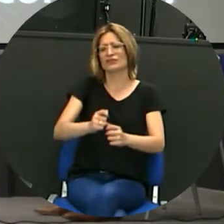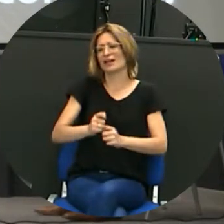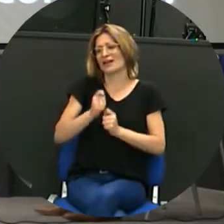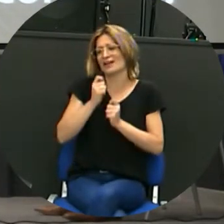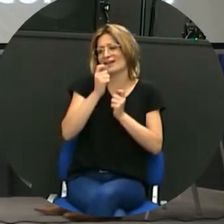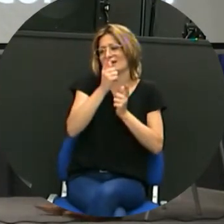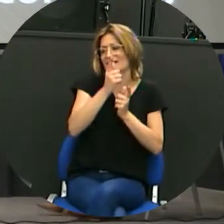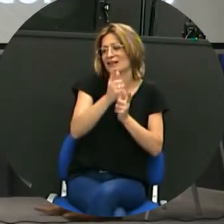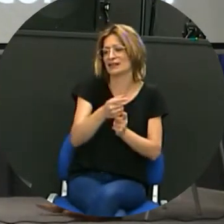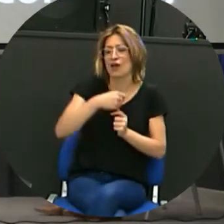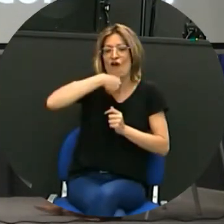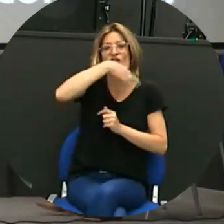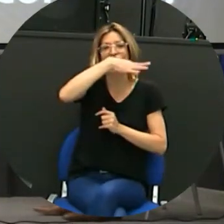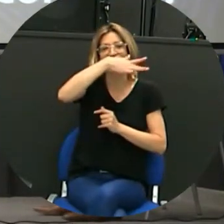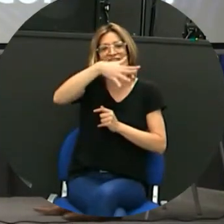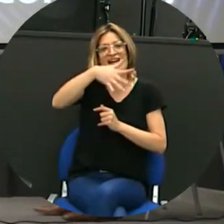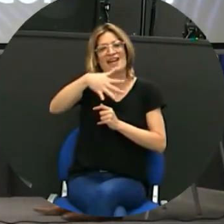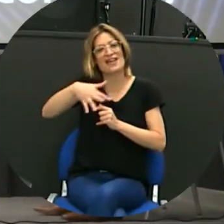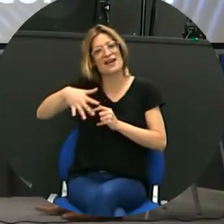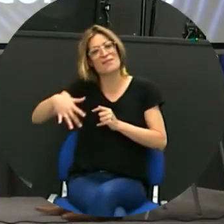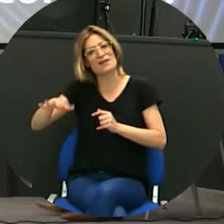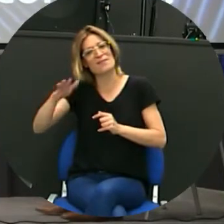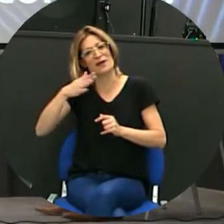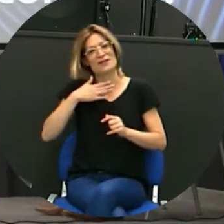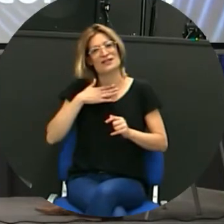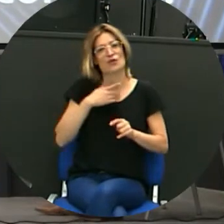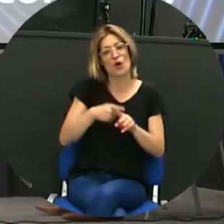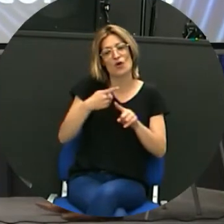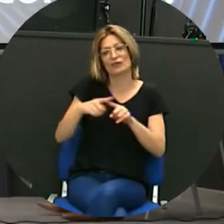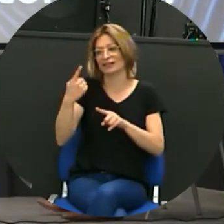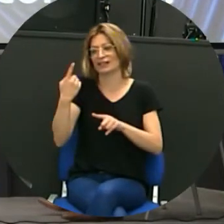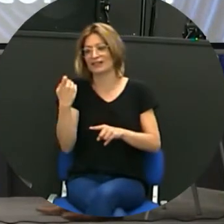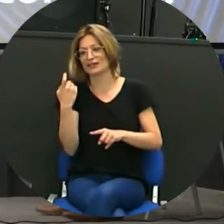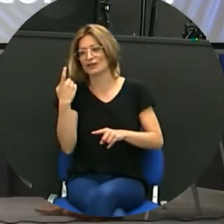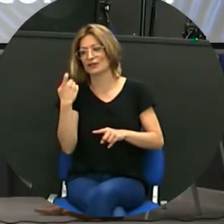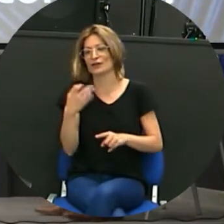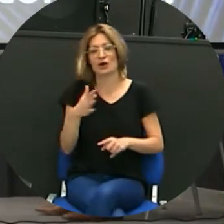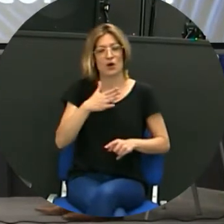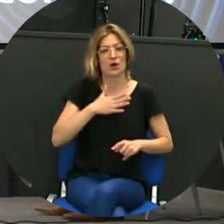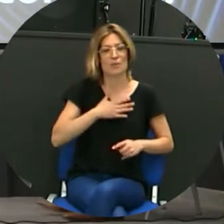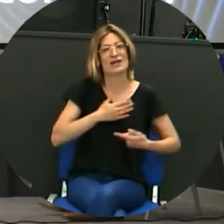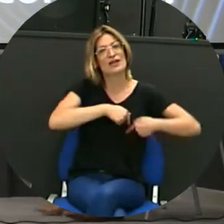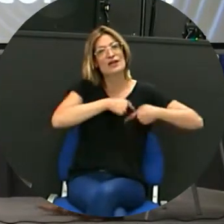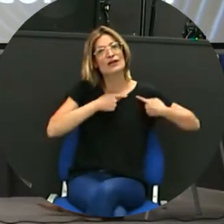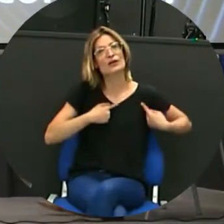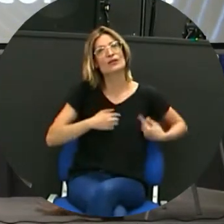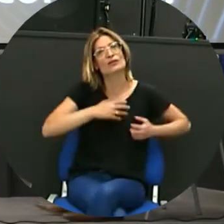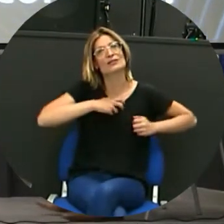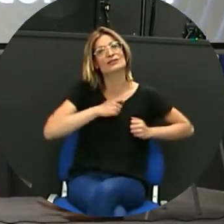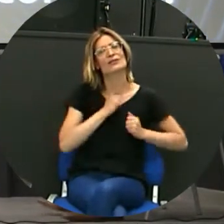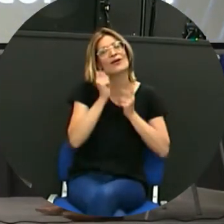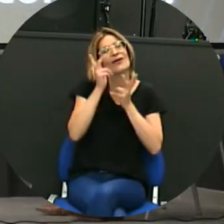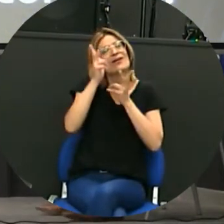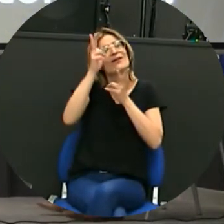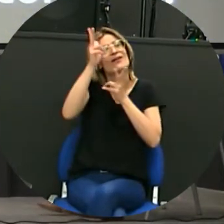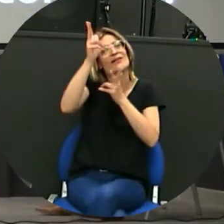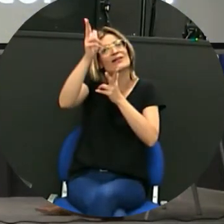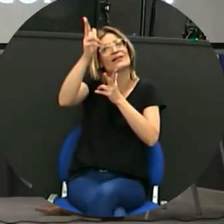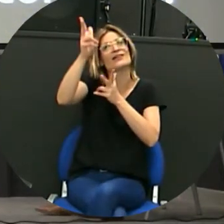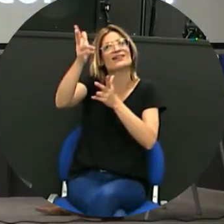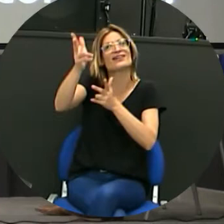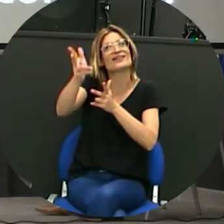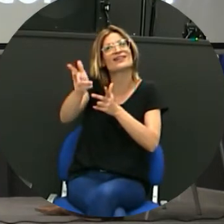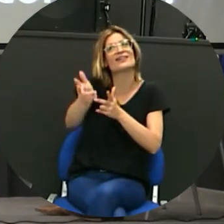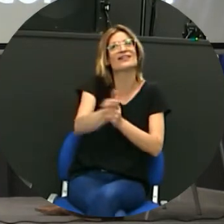la vida, fuente de mi provisión. Entrego hoy mi